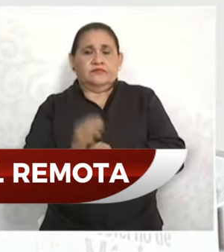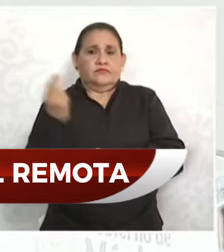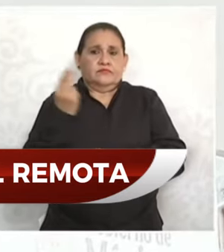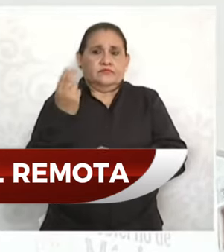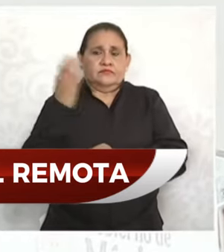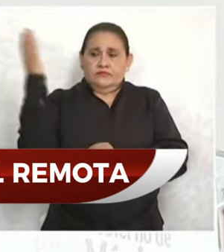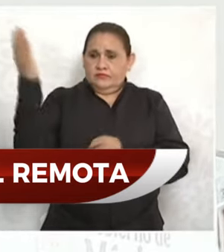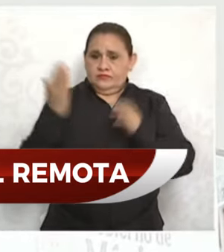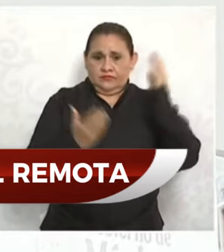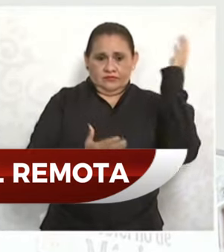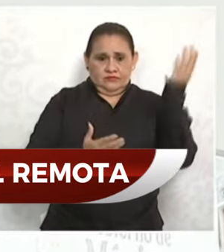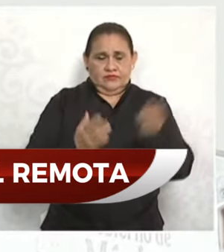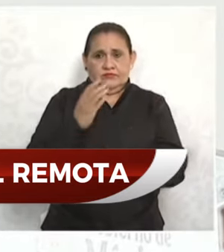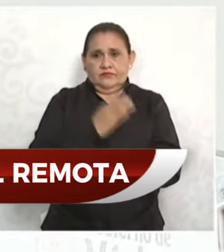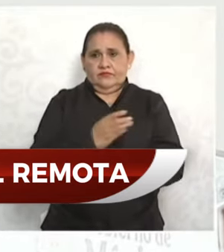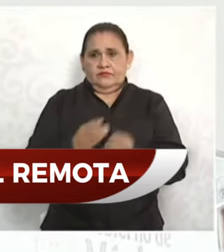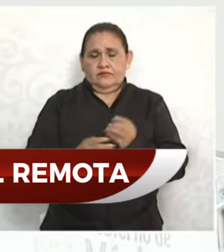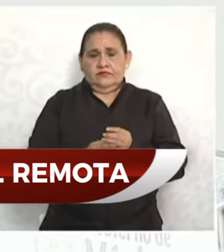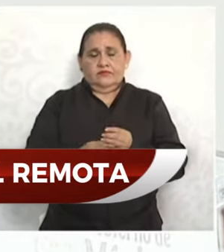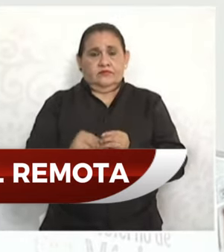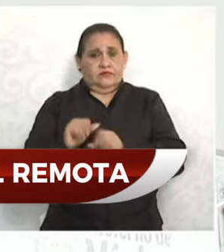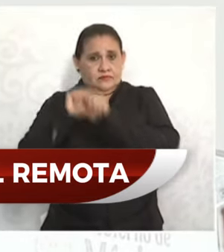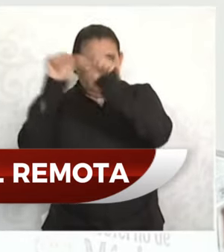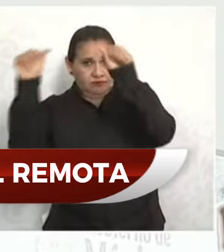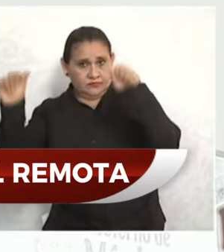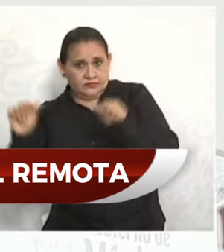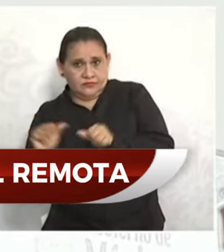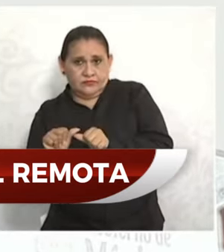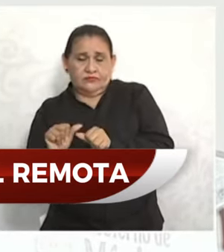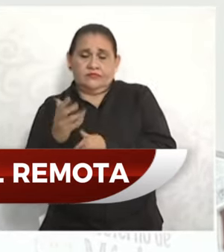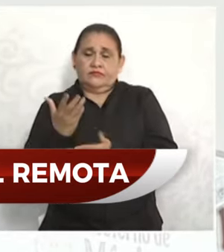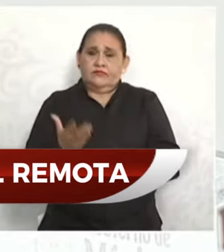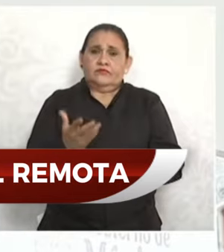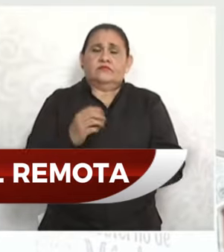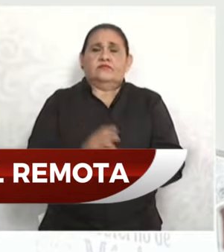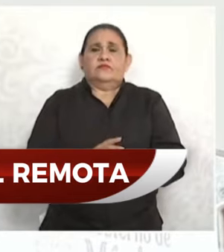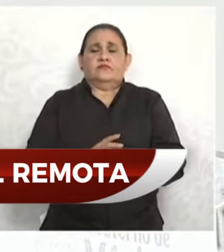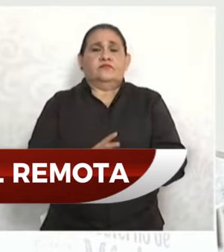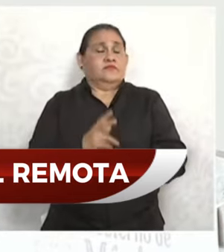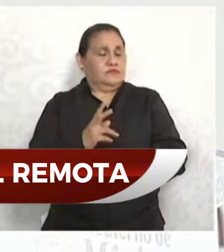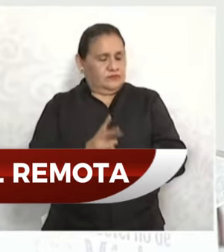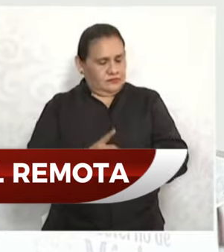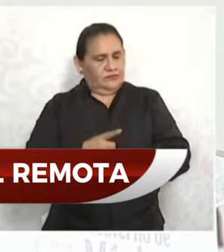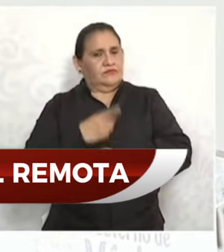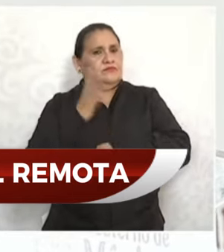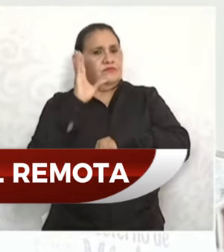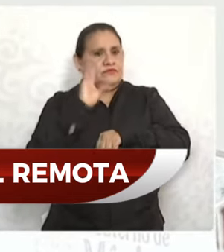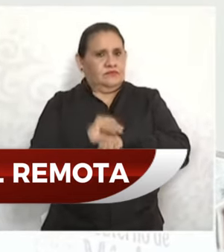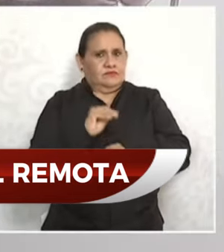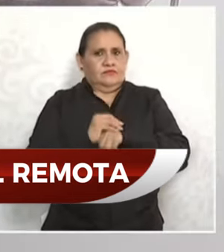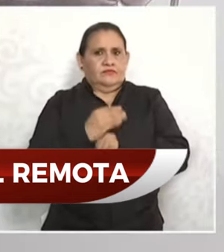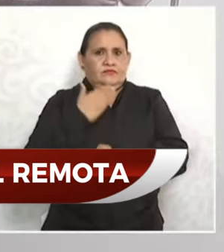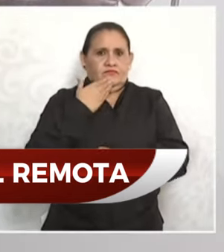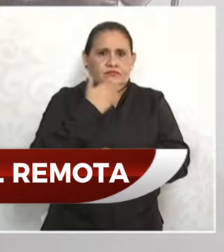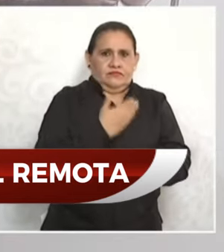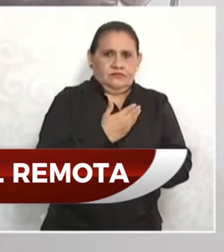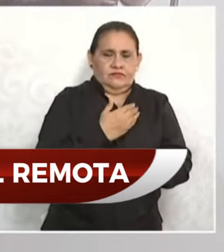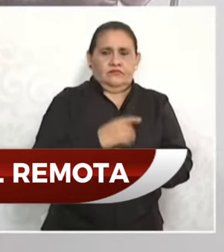para el abastecimiento de toda la región, situación que le da una ventaja competitiva para el aprovechamiento del nearshoring.